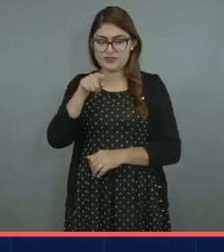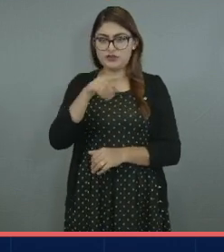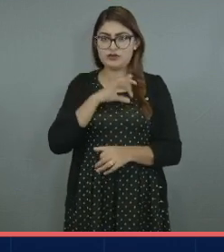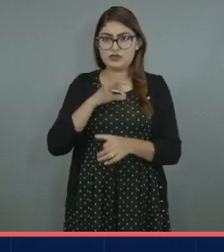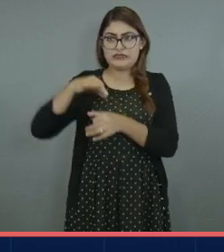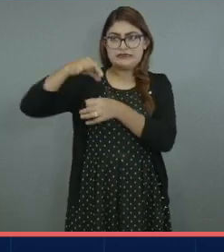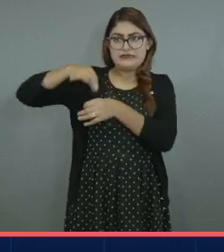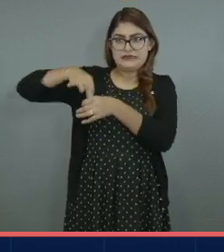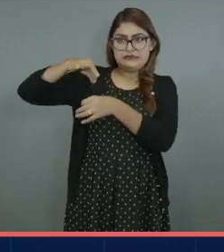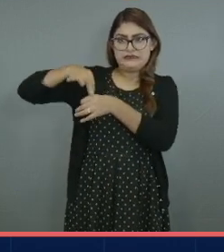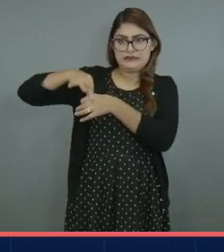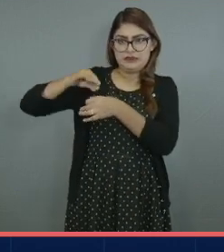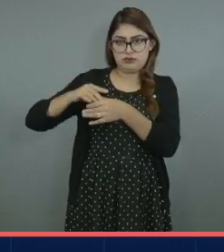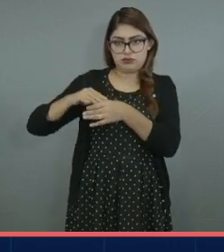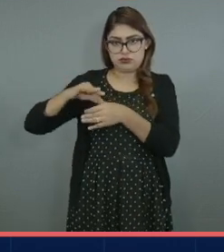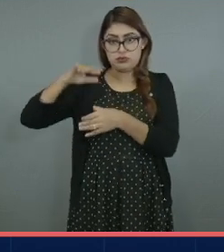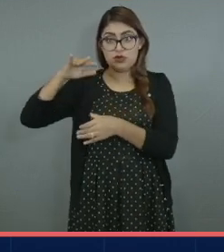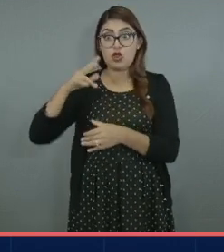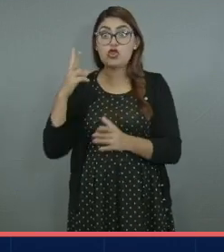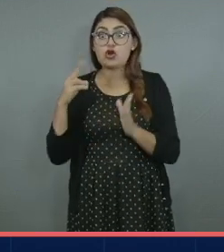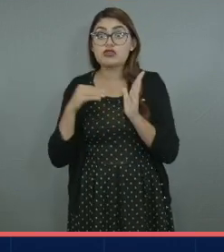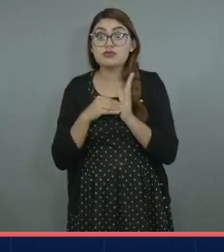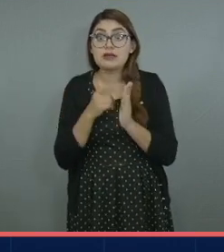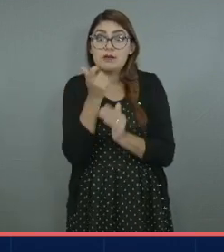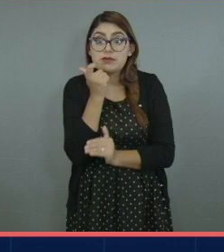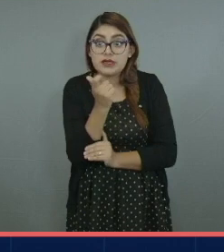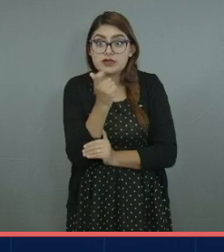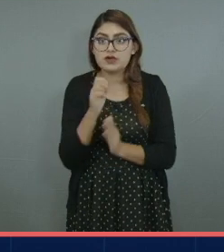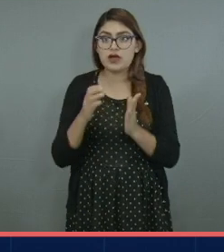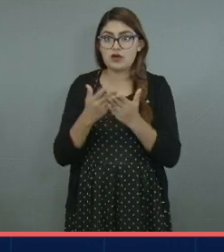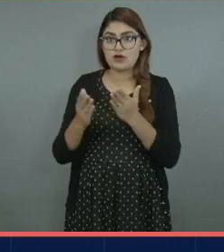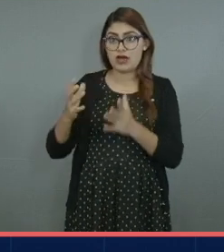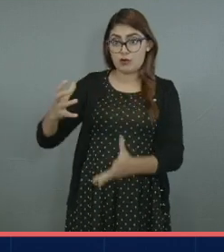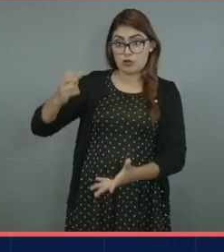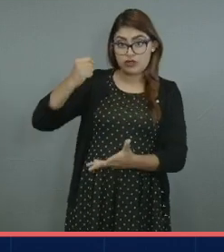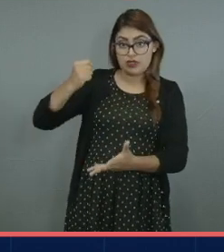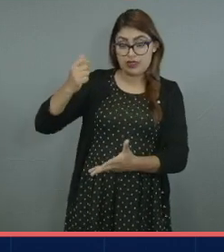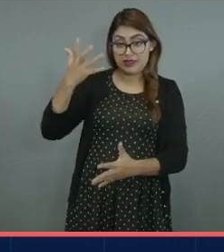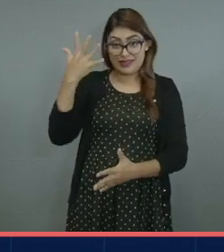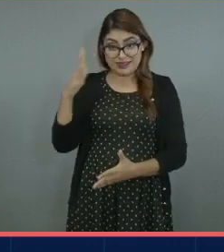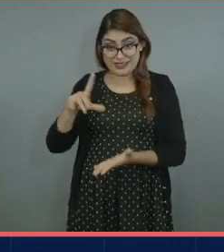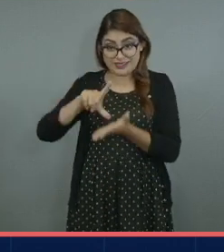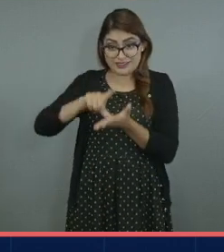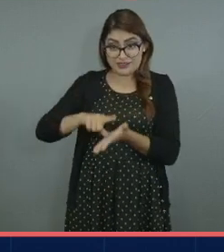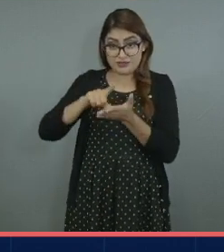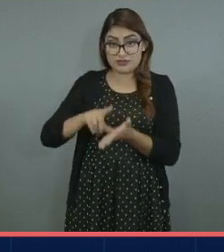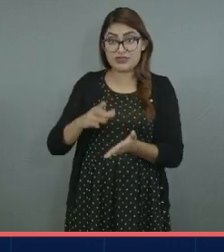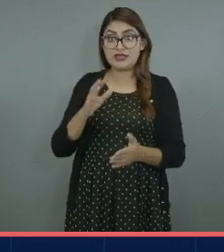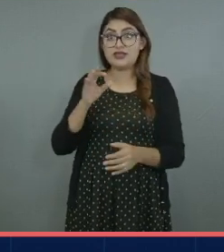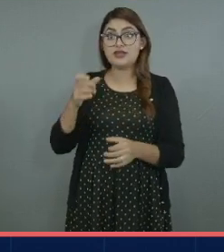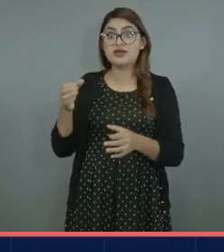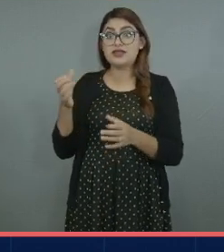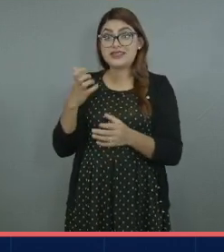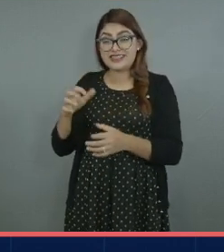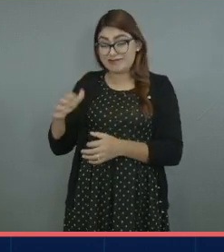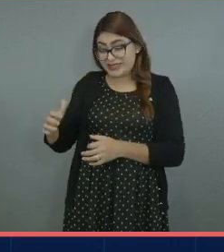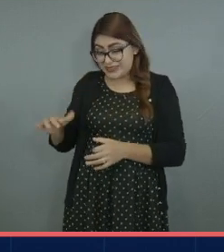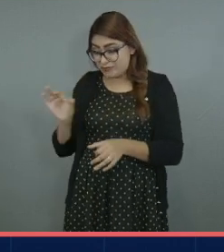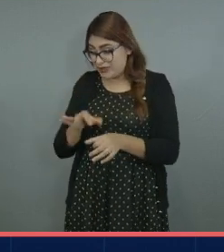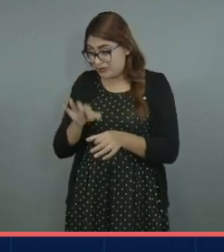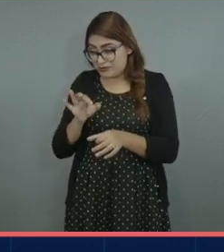pesos. A una botella de 10 litros le caben más de 10 mil pesos en monedas de 10